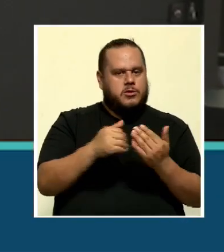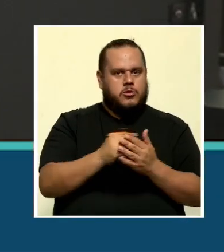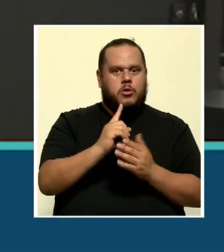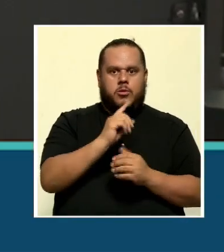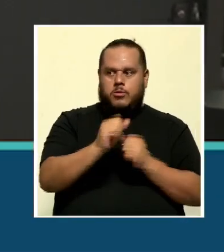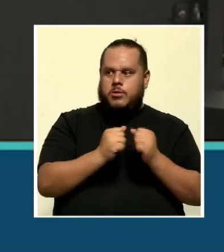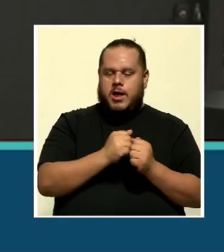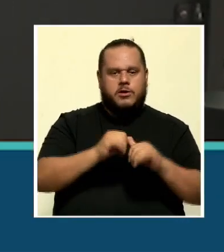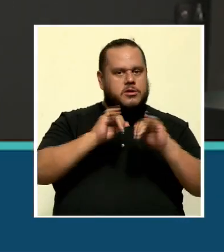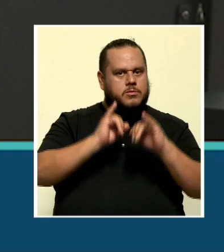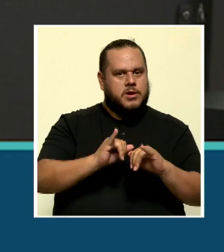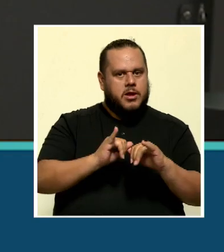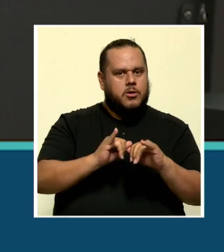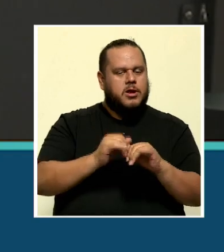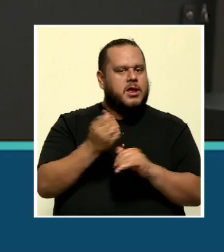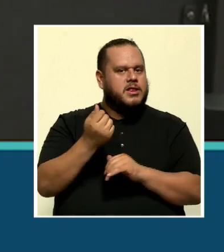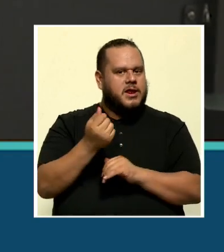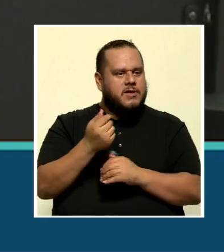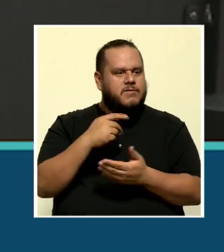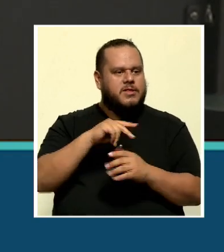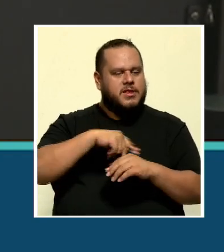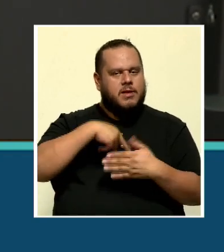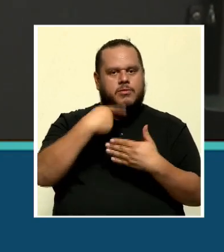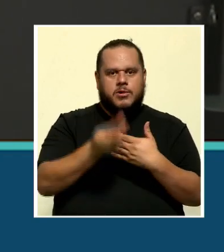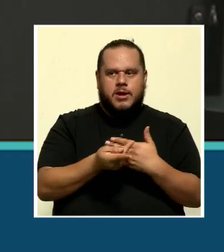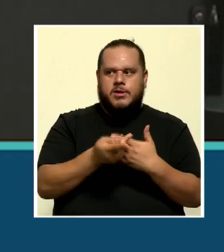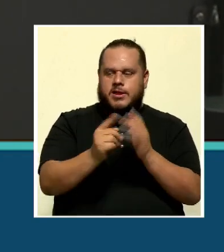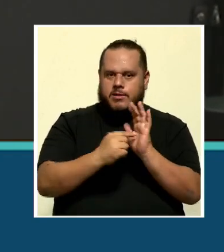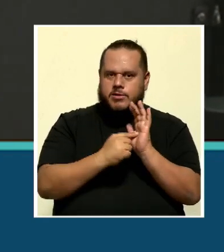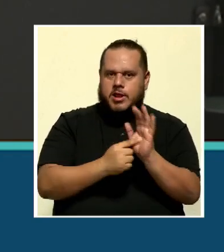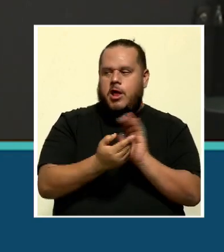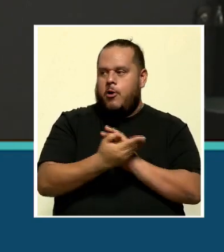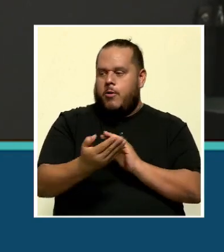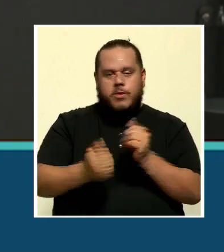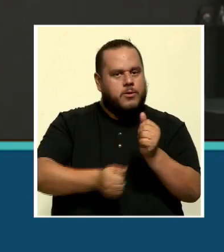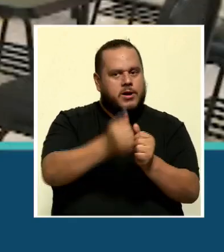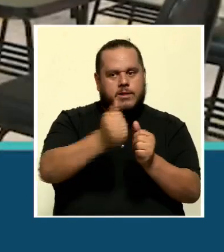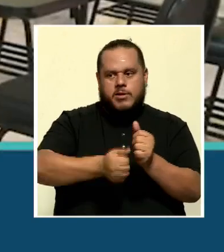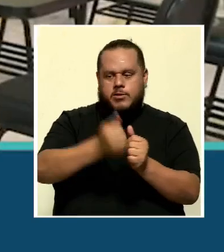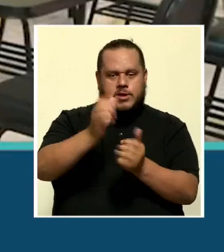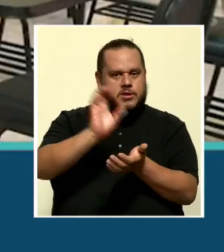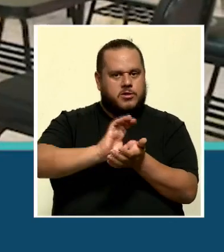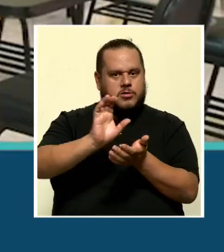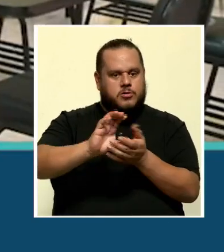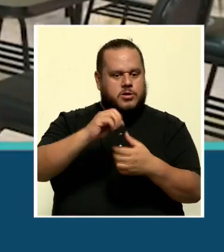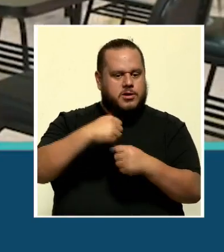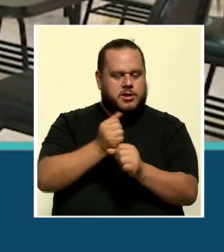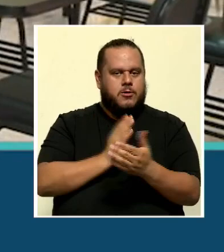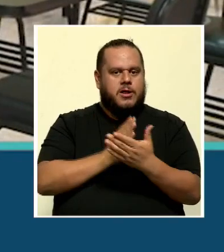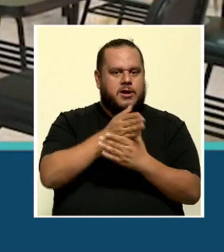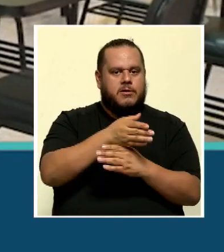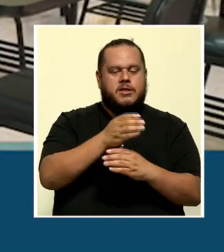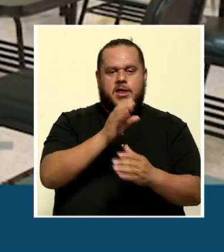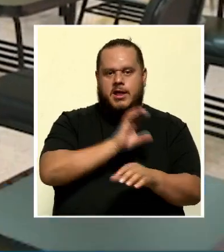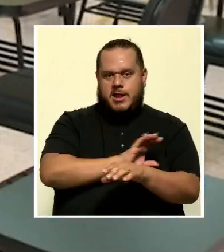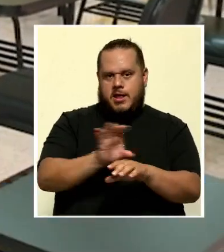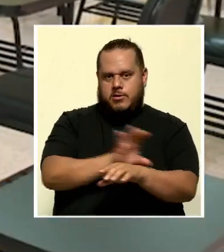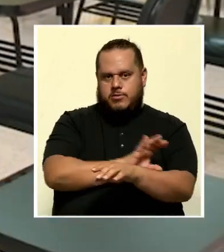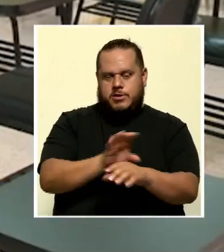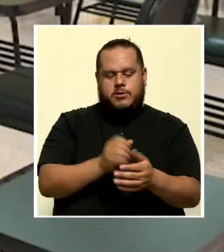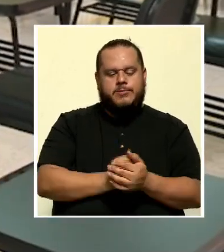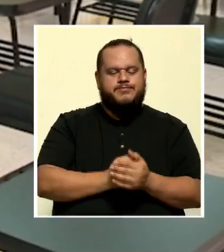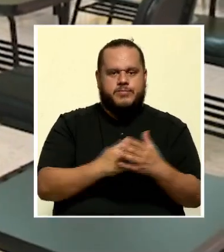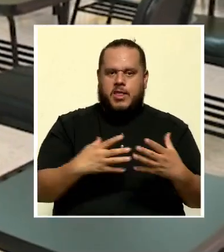año se mantuvieron tarifas de programas en presencialidad cuando la mayoría de los cursos se realizaron a través de la computadora.